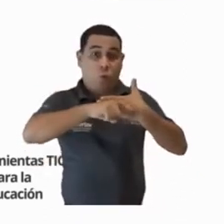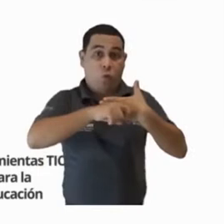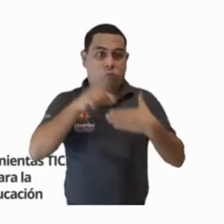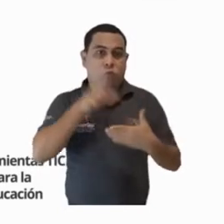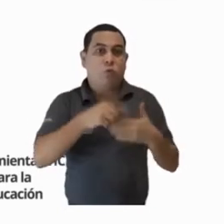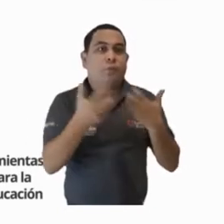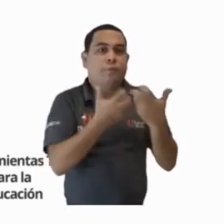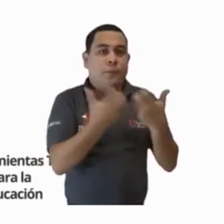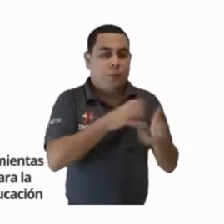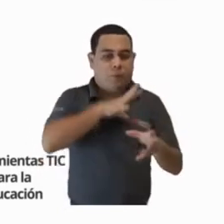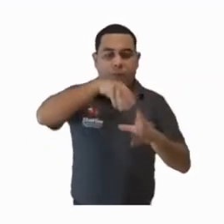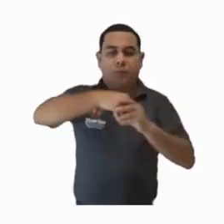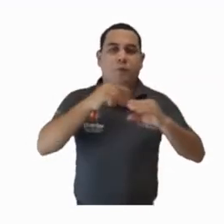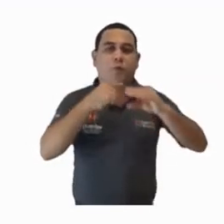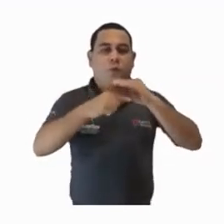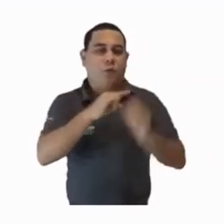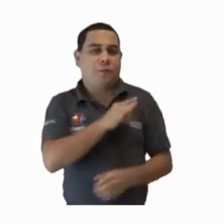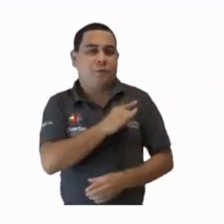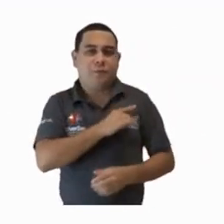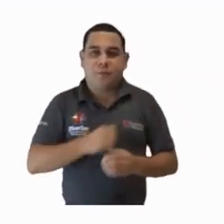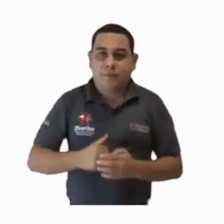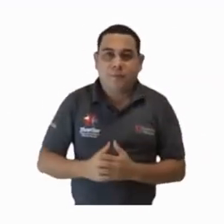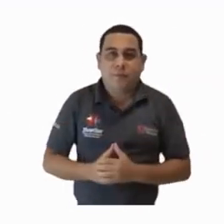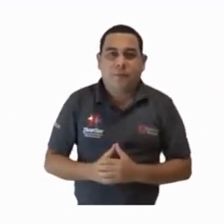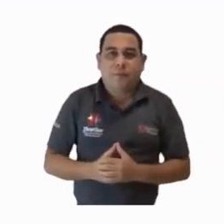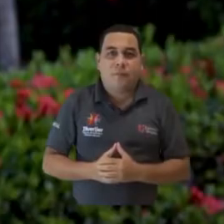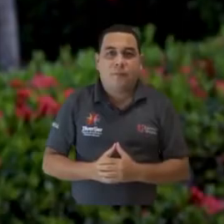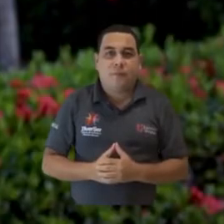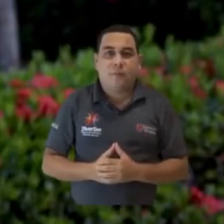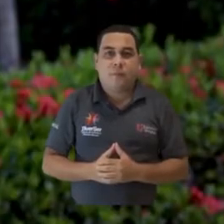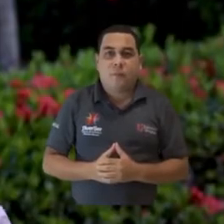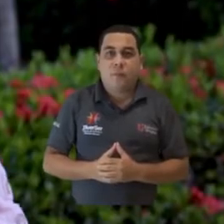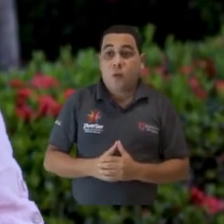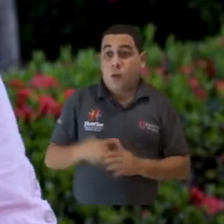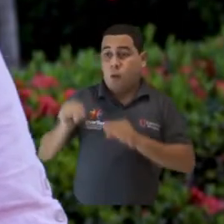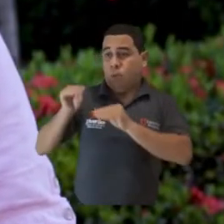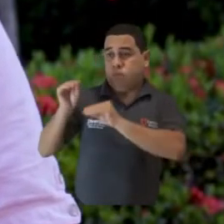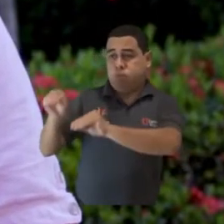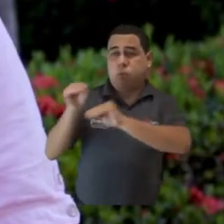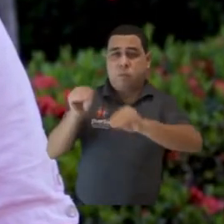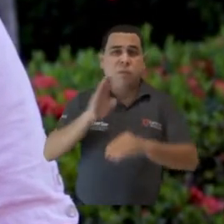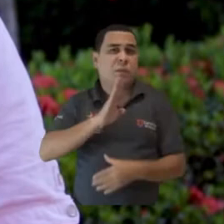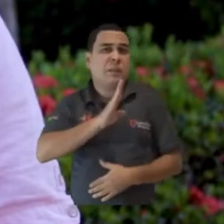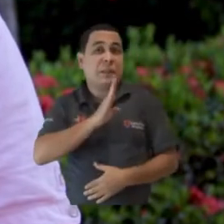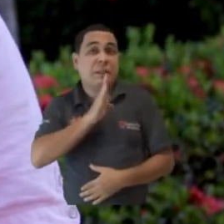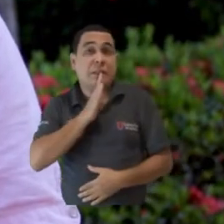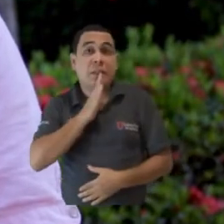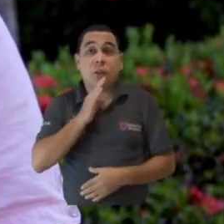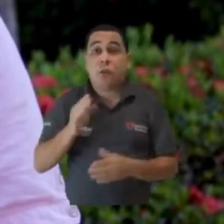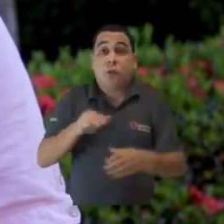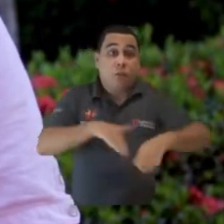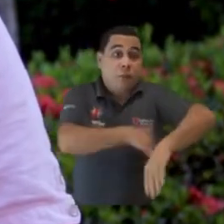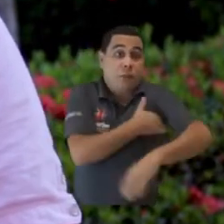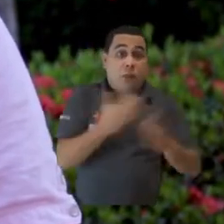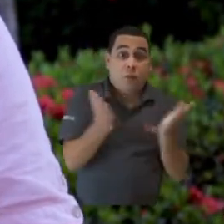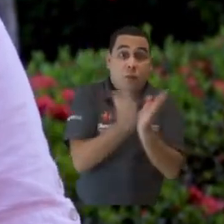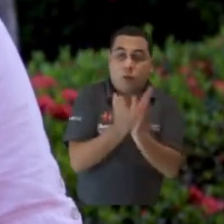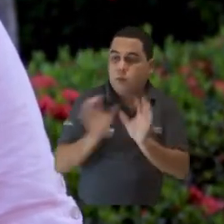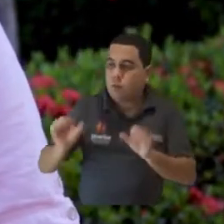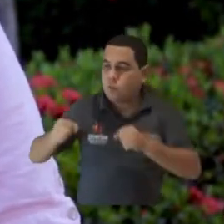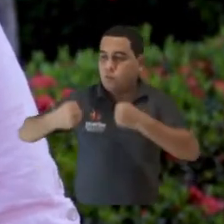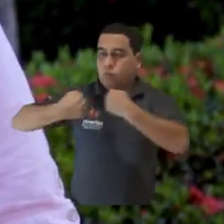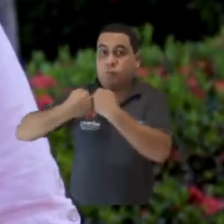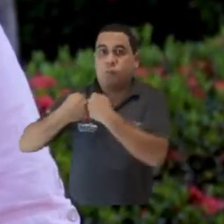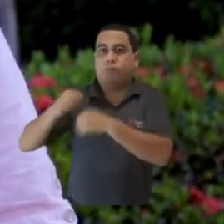dentro del correo institucional de la universidad. En cuanto al curso ofertado por el Ministerio con